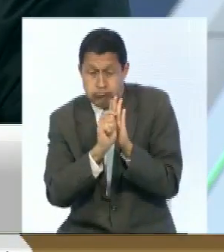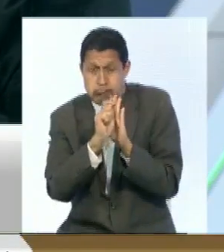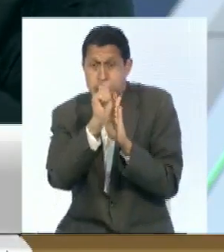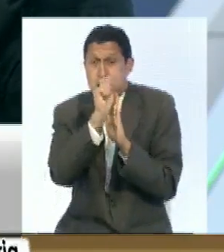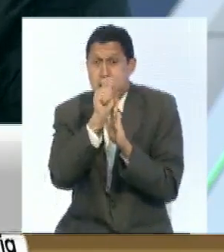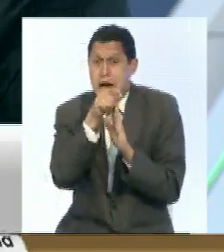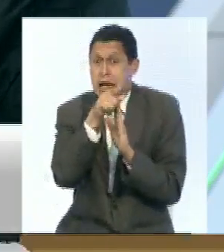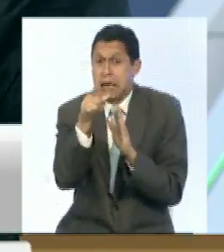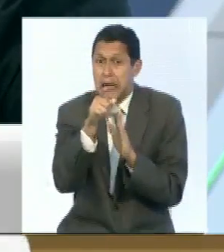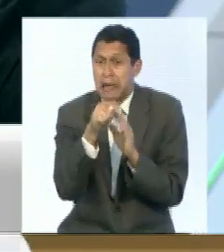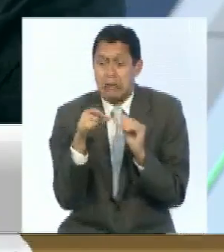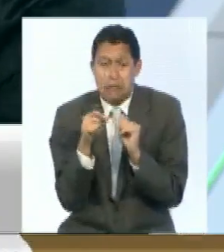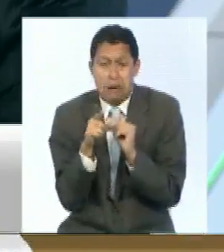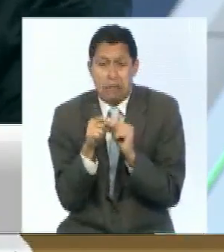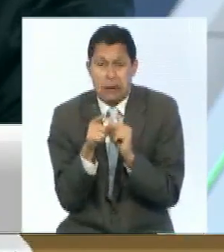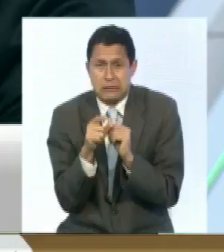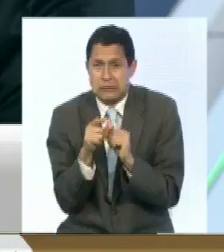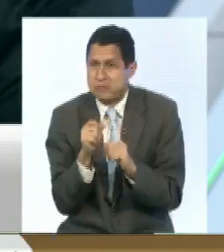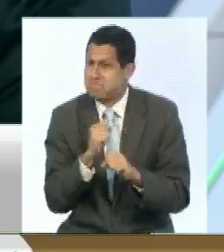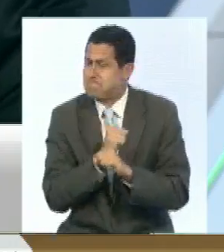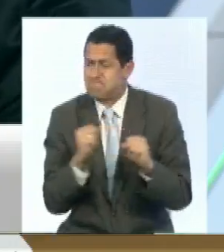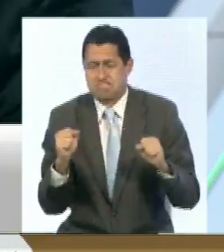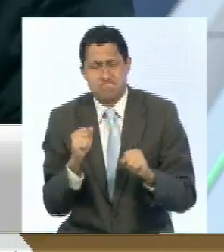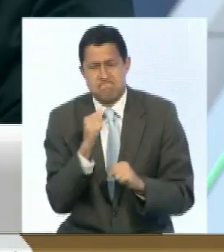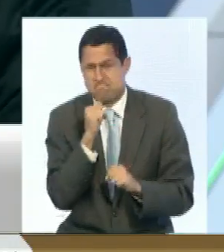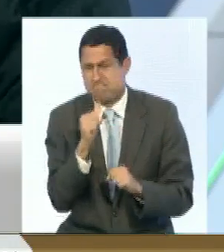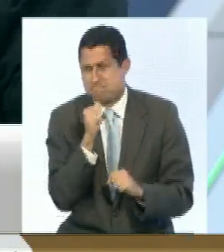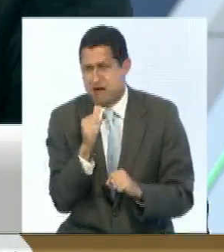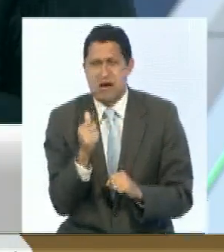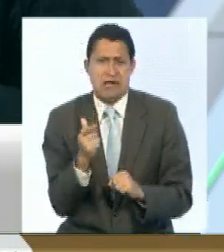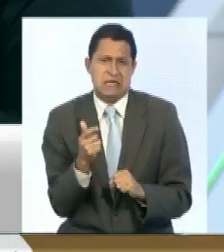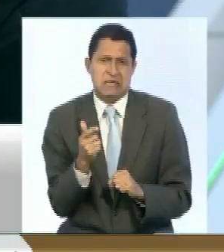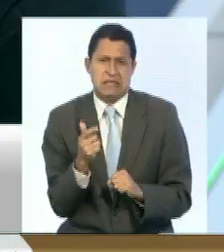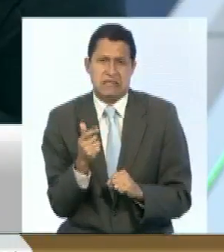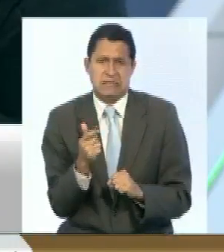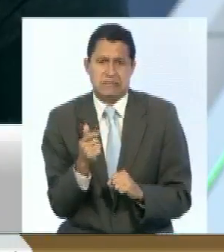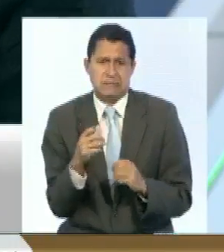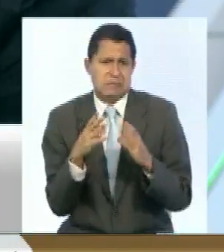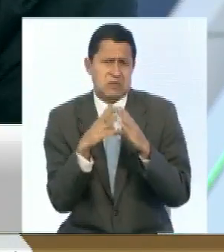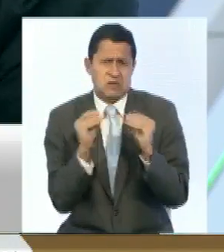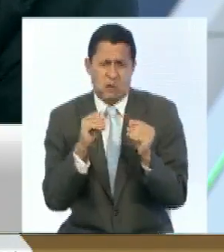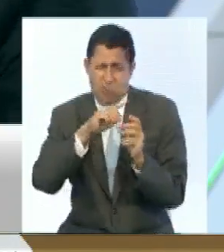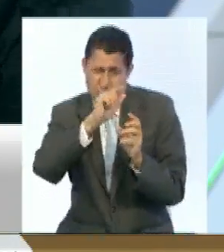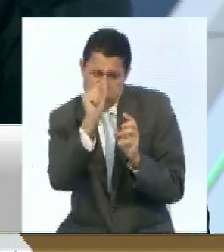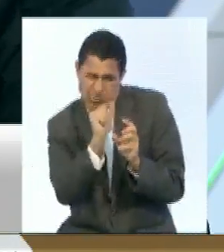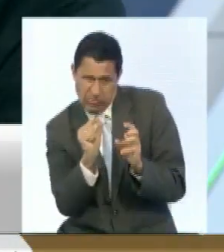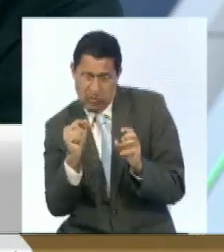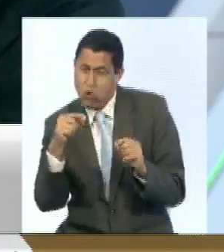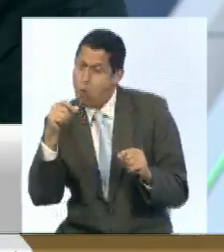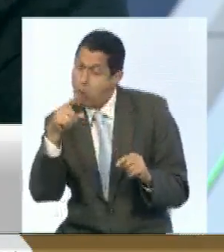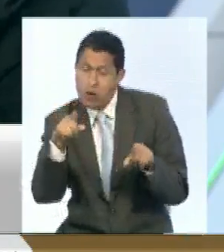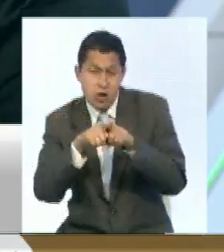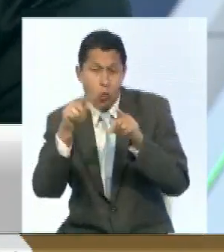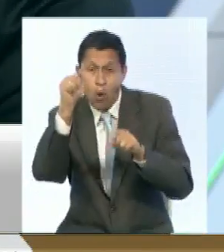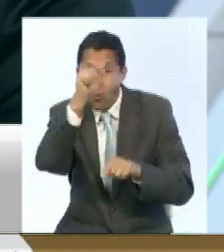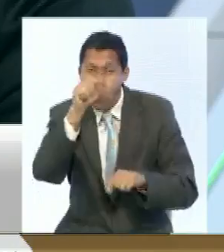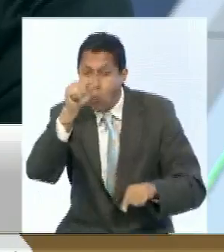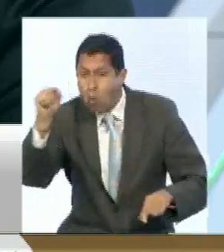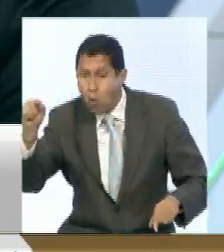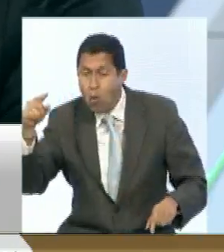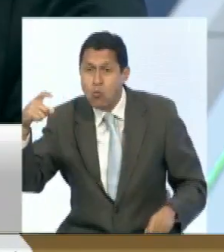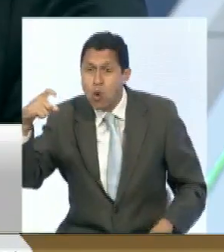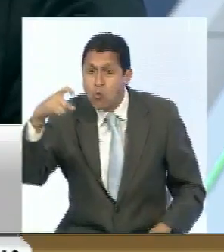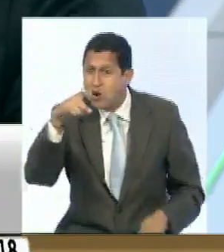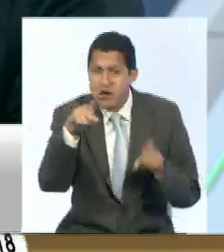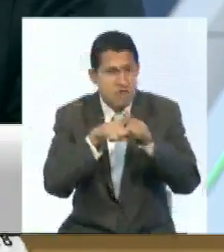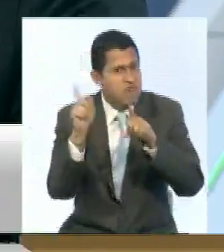hace que eso espermatozoides sean y maduro sea sano malo se antoja deformes y obviamente que eso va alterar